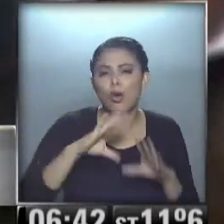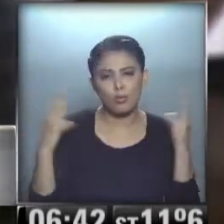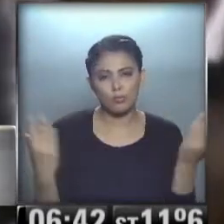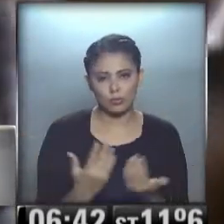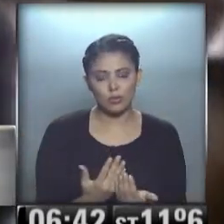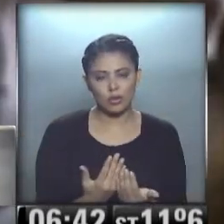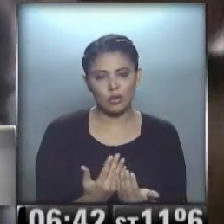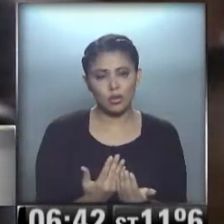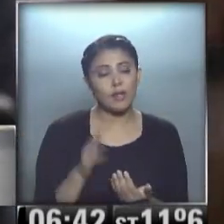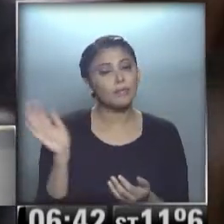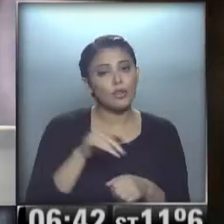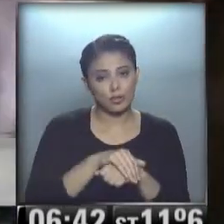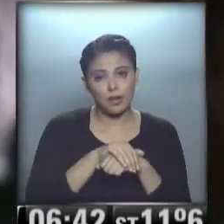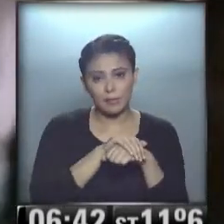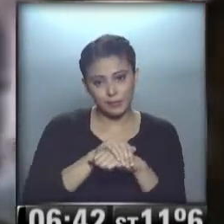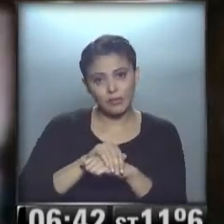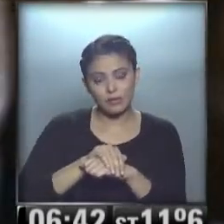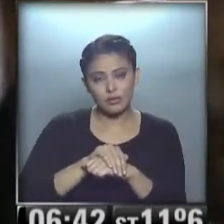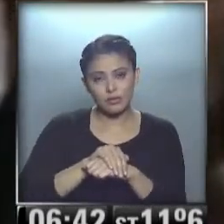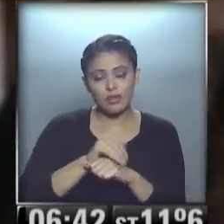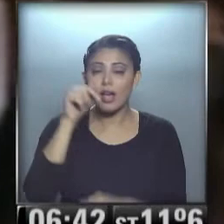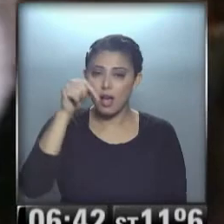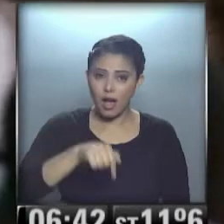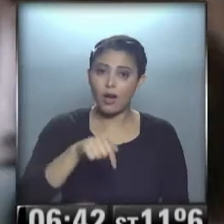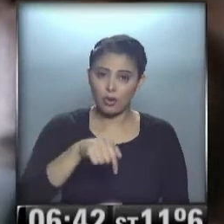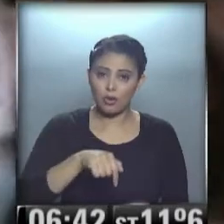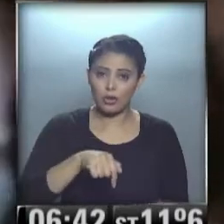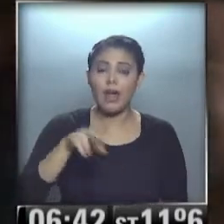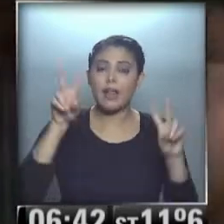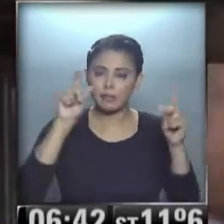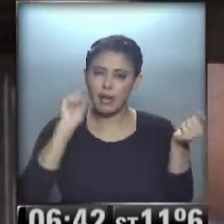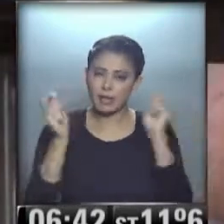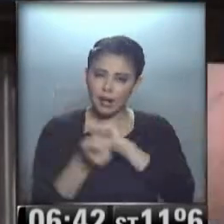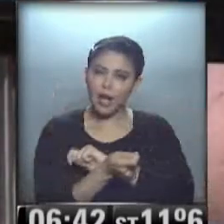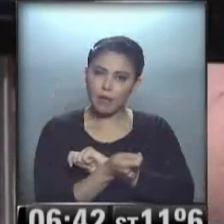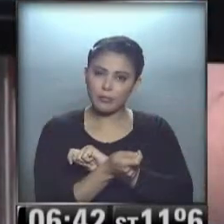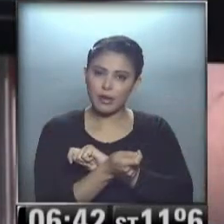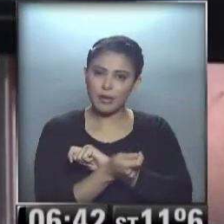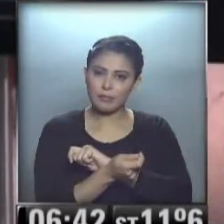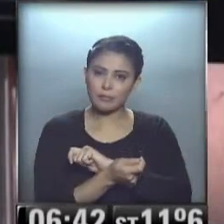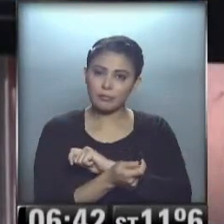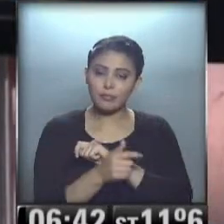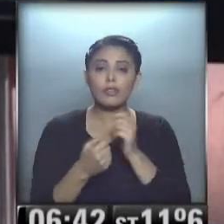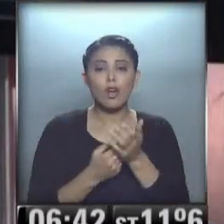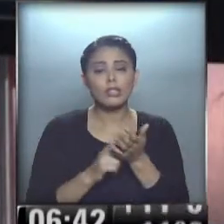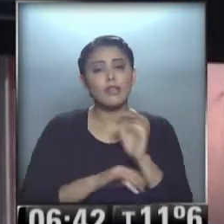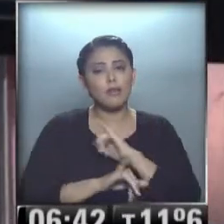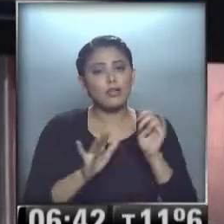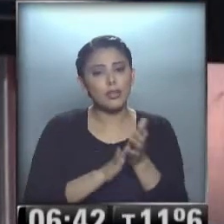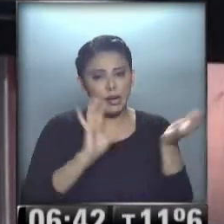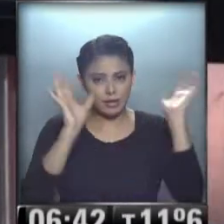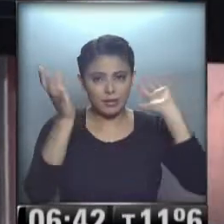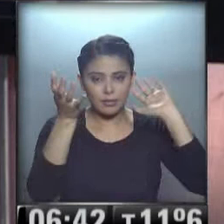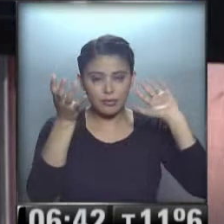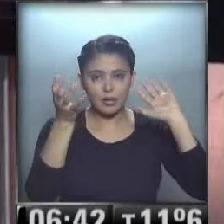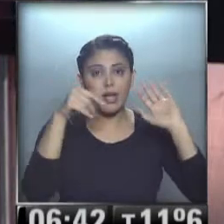mundo. Queridísimos amigos, vamos a cambiar ahora de tema, vamos a volver a la situación meteorológica, vamos a